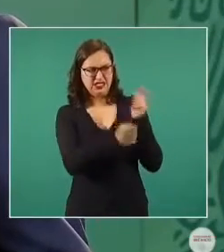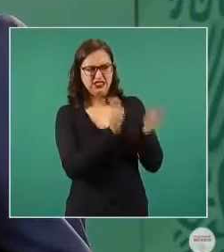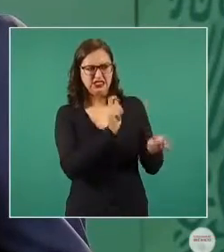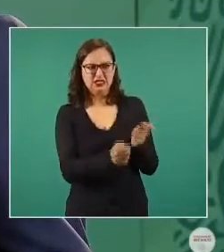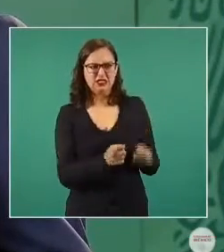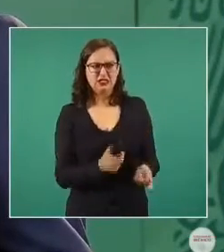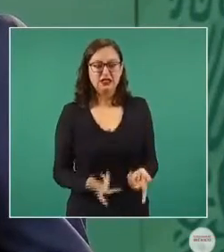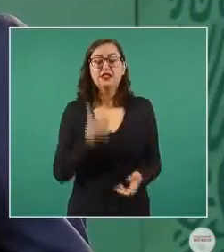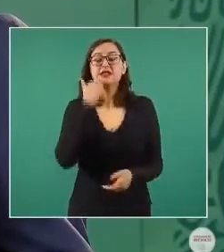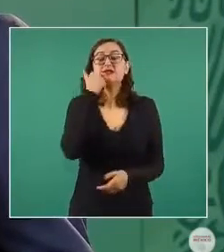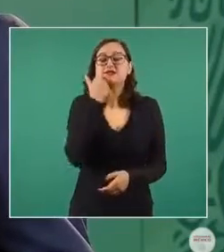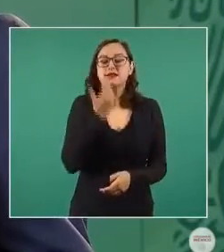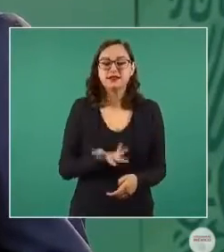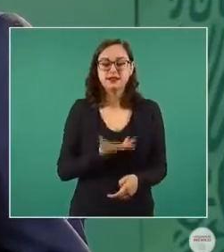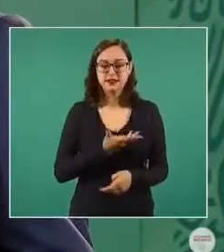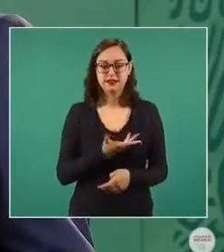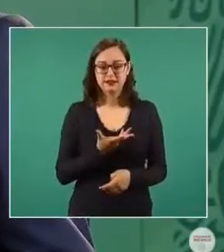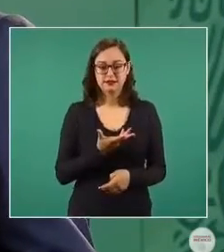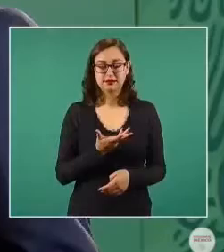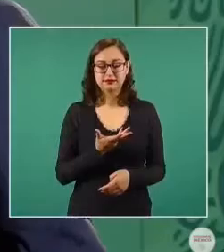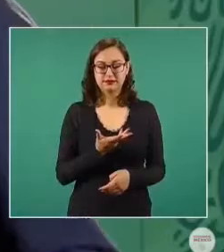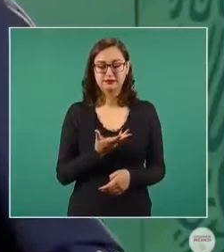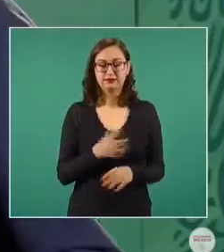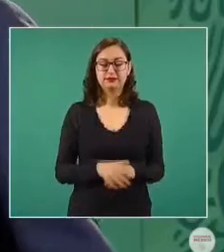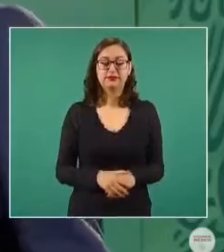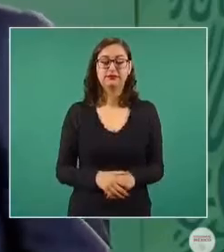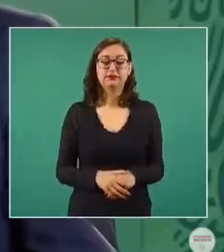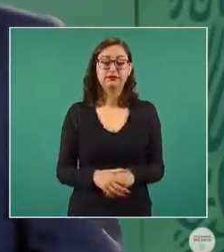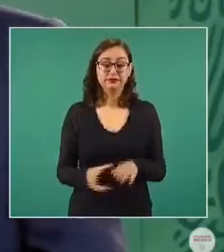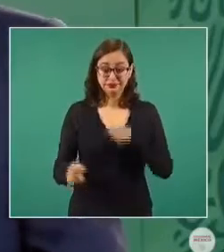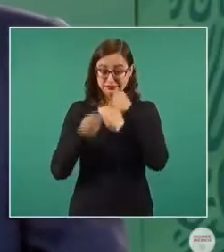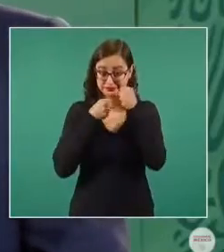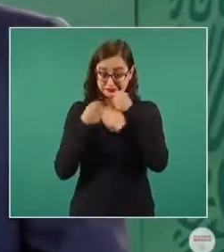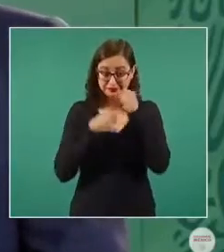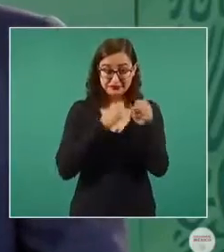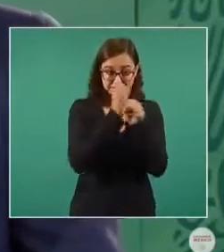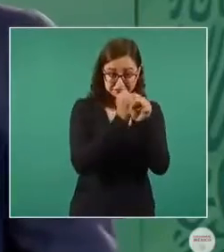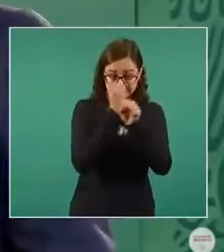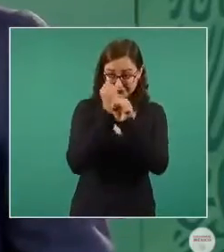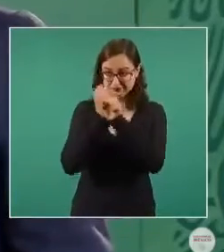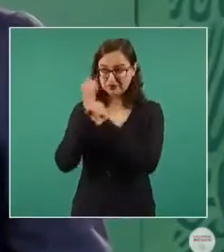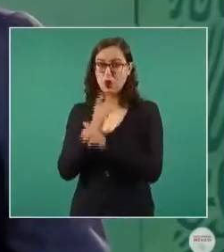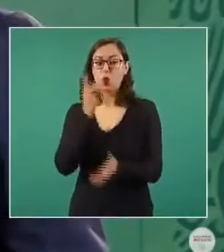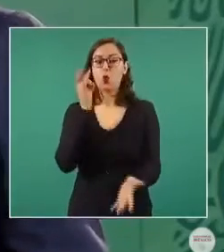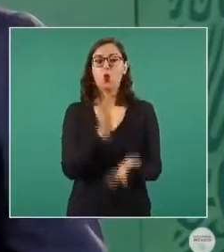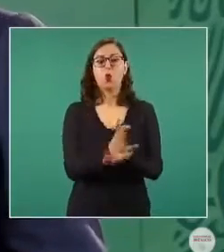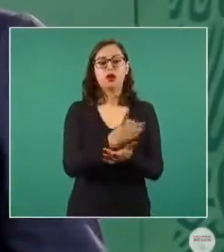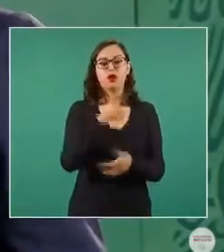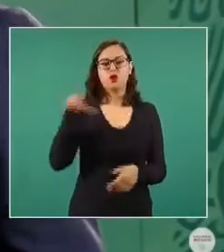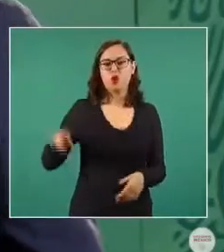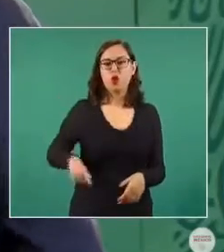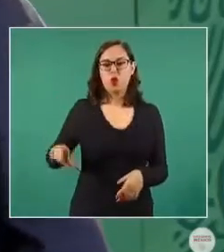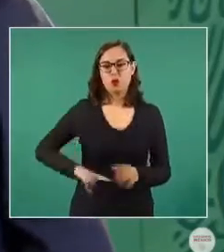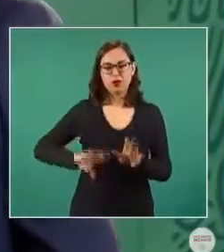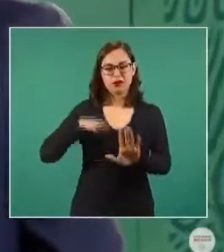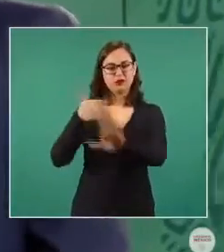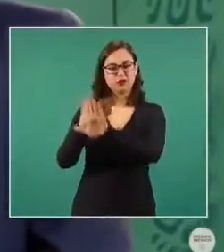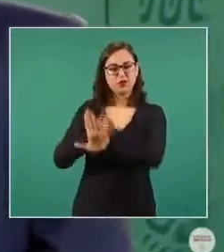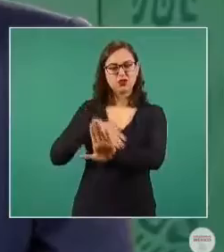periodismo de investigación. Bueno, sí, para estar contra nosotros, y eso